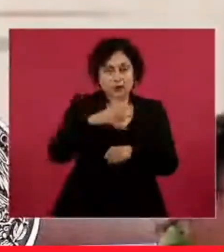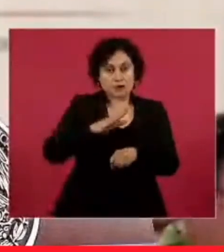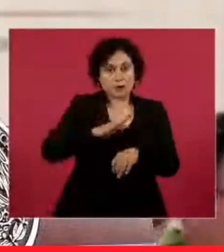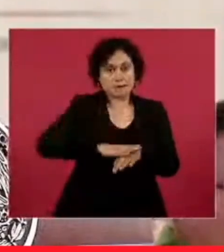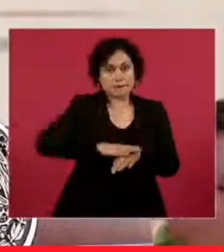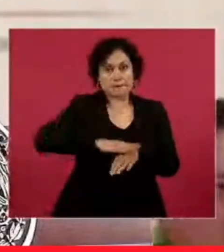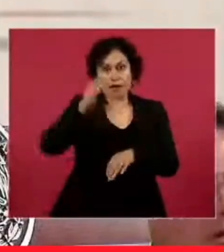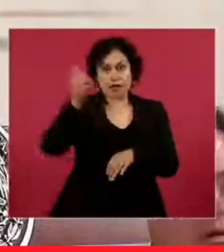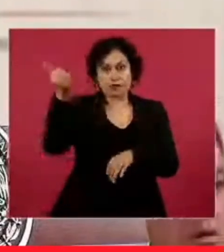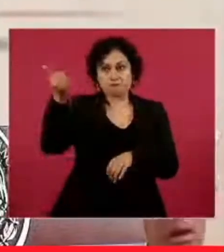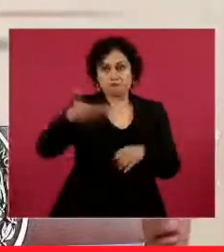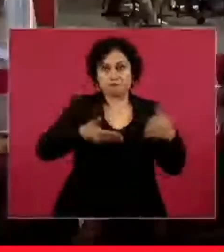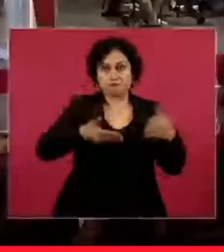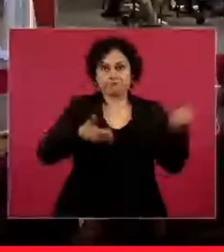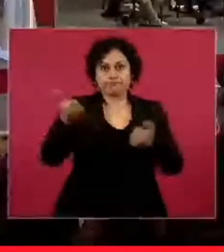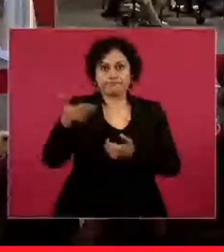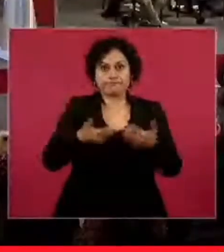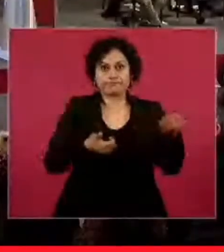Adelante.